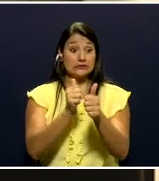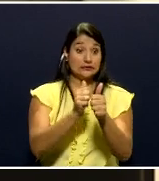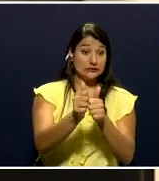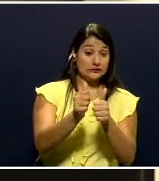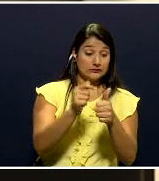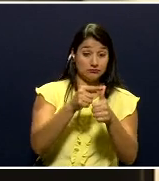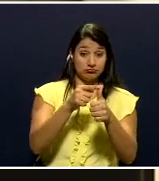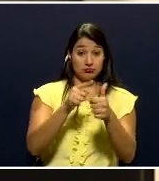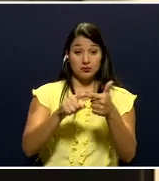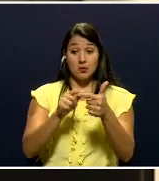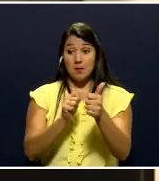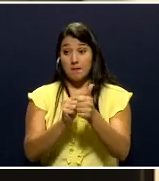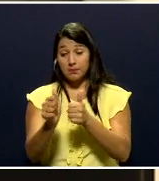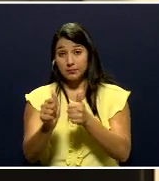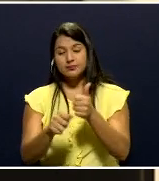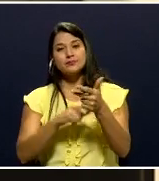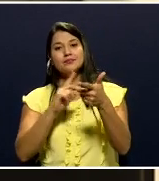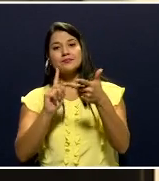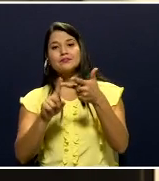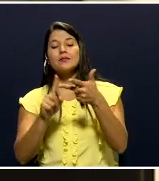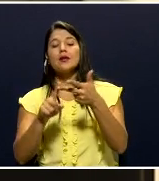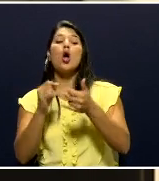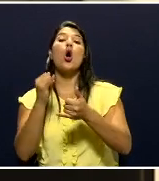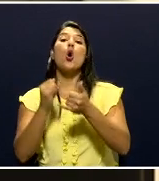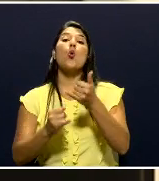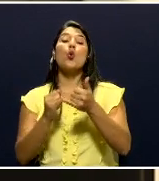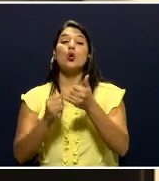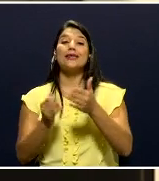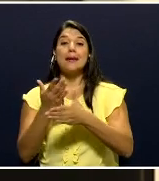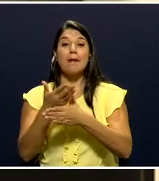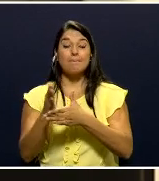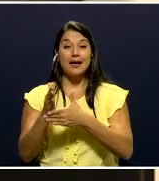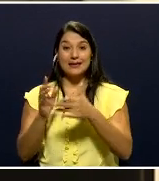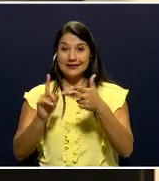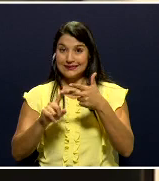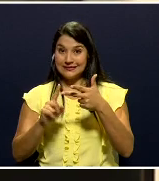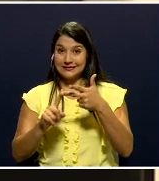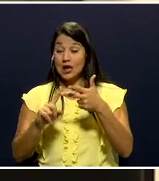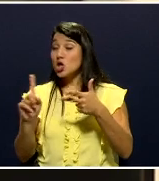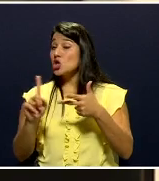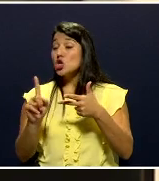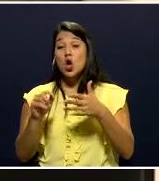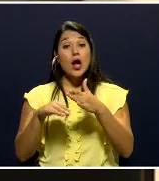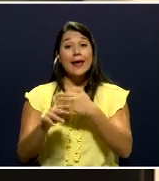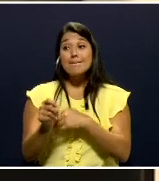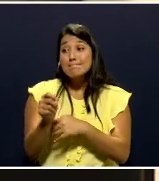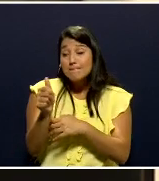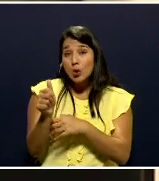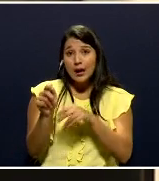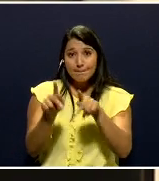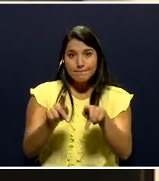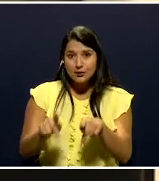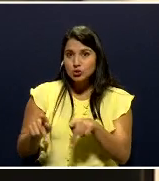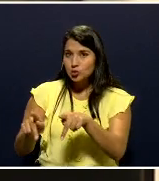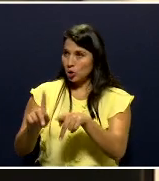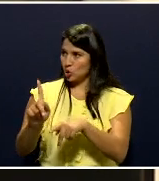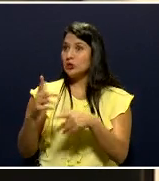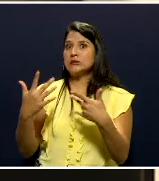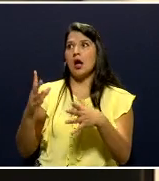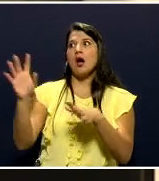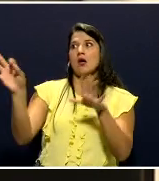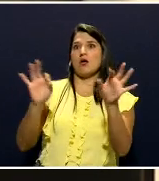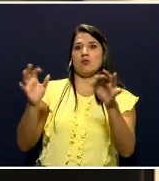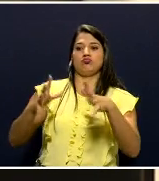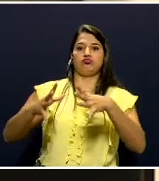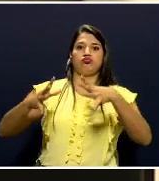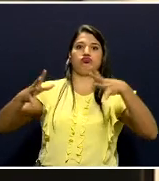segunda fase, para hacer ese mismo último ensayo que les estaba mencionando, ya no en pocas personas, sino francamente en una población